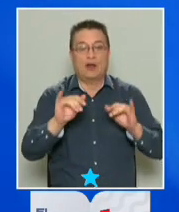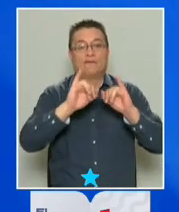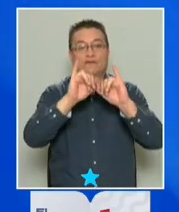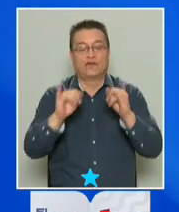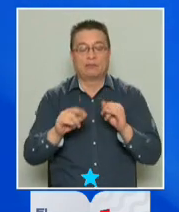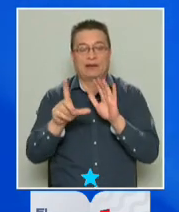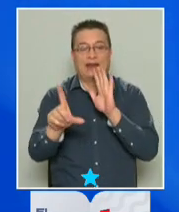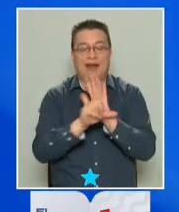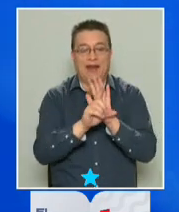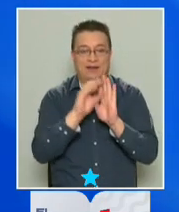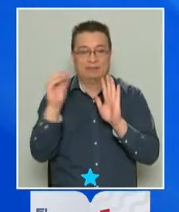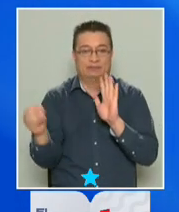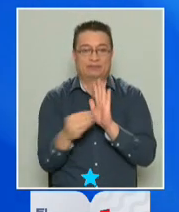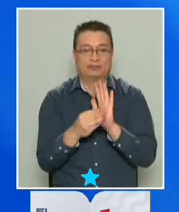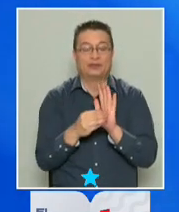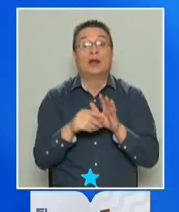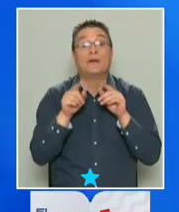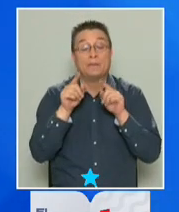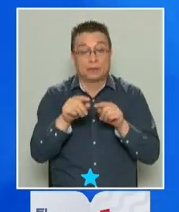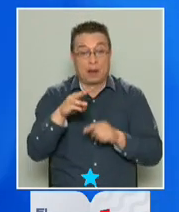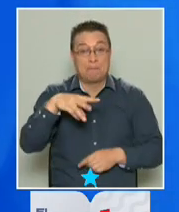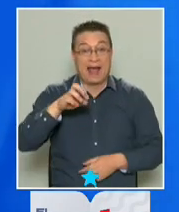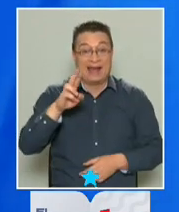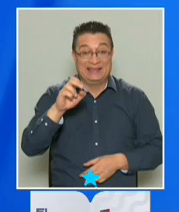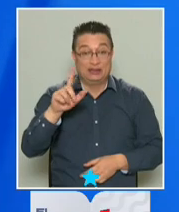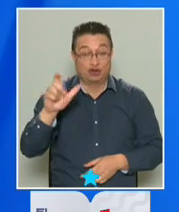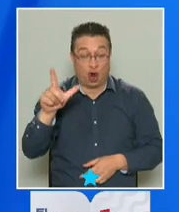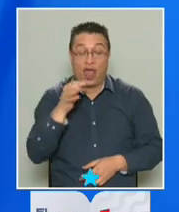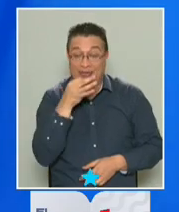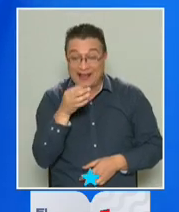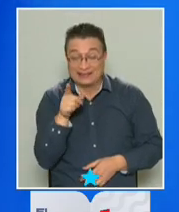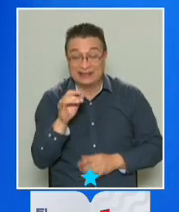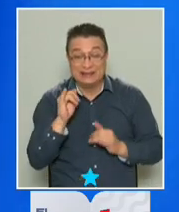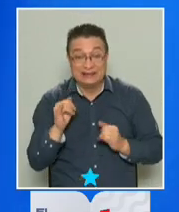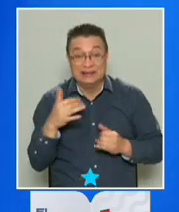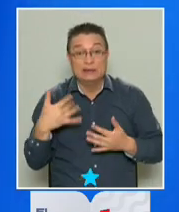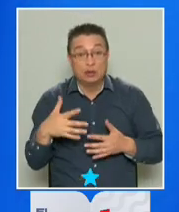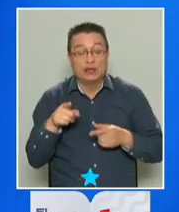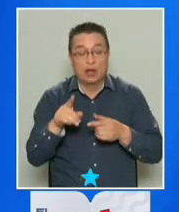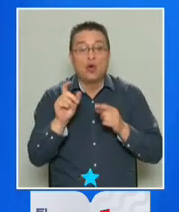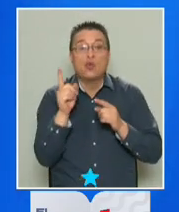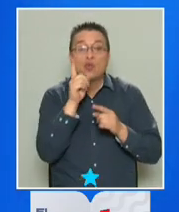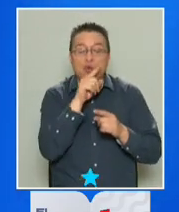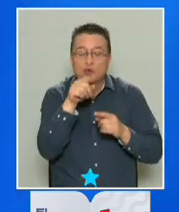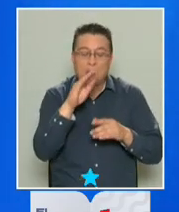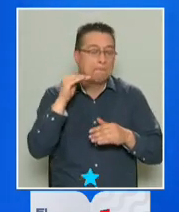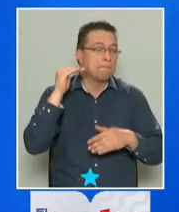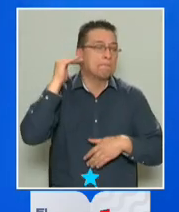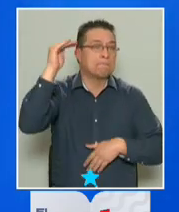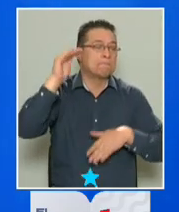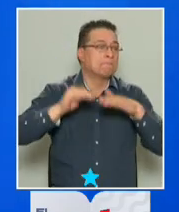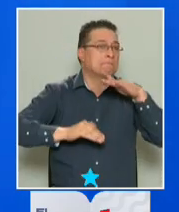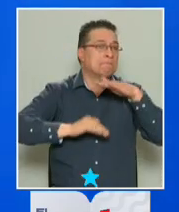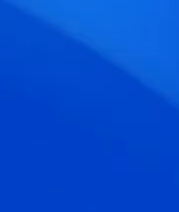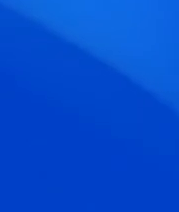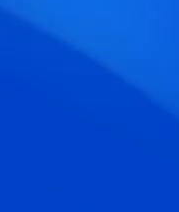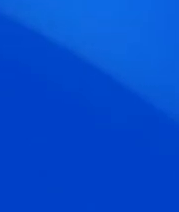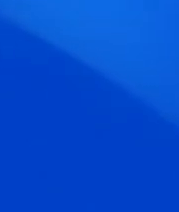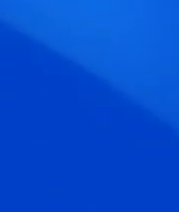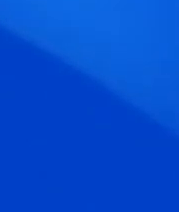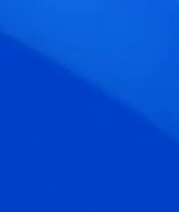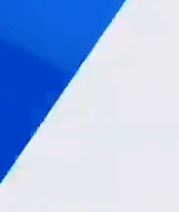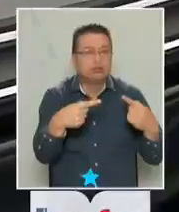la ley un buen punto ahí lo que iba a marisol tomada en términos de que esta última instancia es el máximo tribunal que tiene que dirimir las impugnaciones